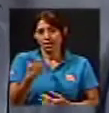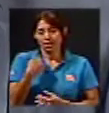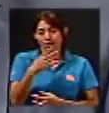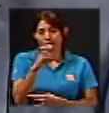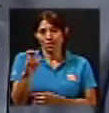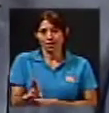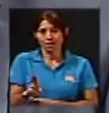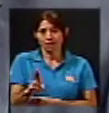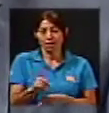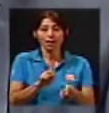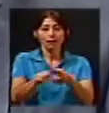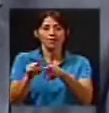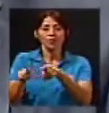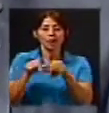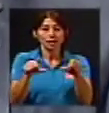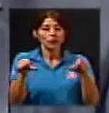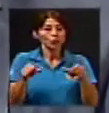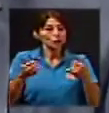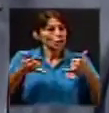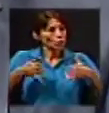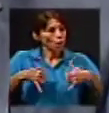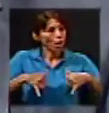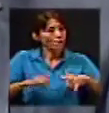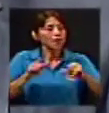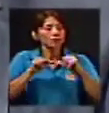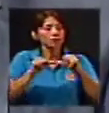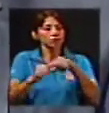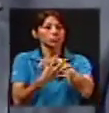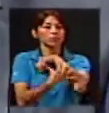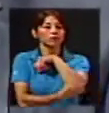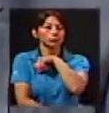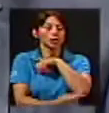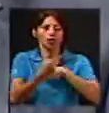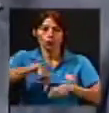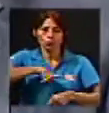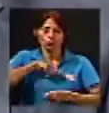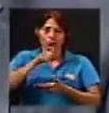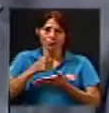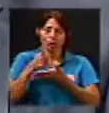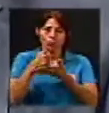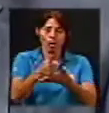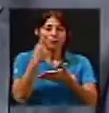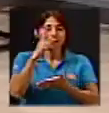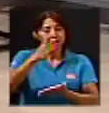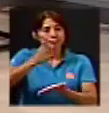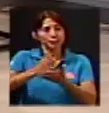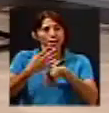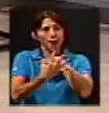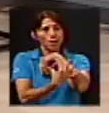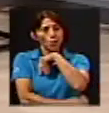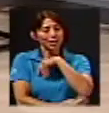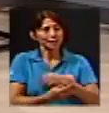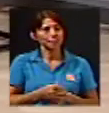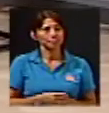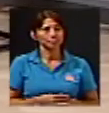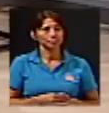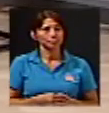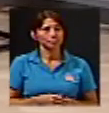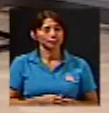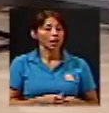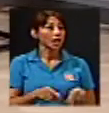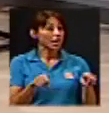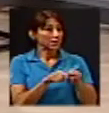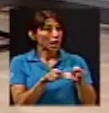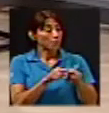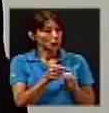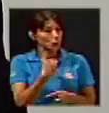en diferentes sectores que todavía no han salido de la pobreza y que tenemos que ayudarles para que salgan de la pobreza. Y yo tal vez diría, don Carlos,